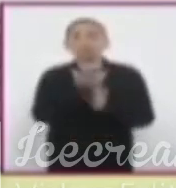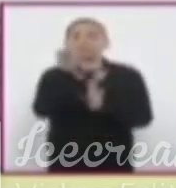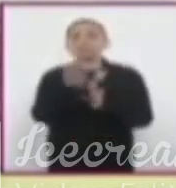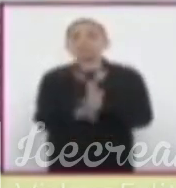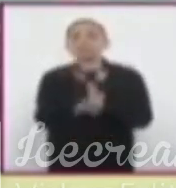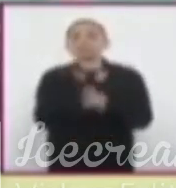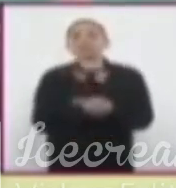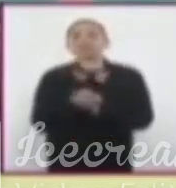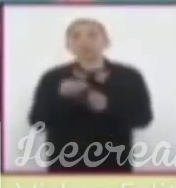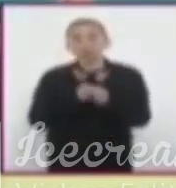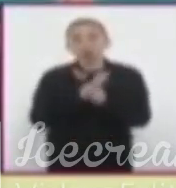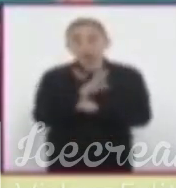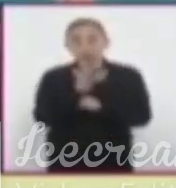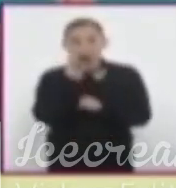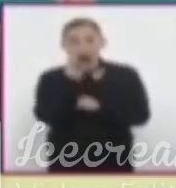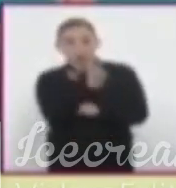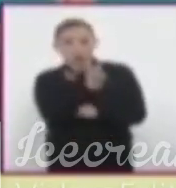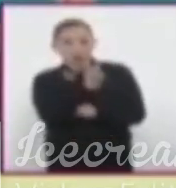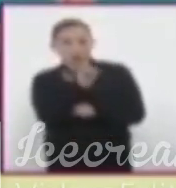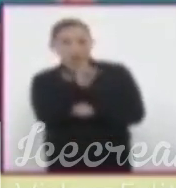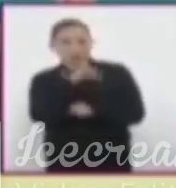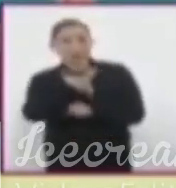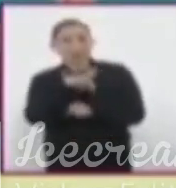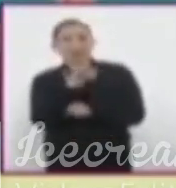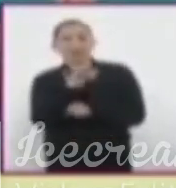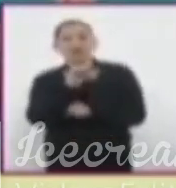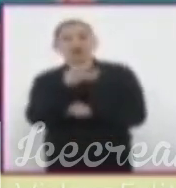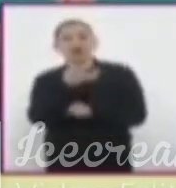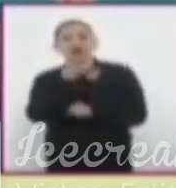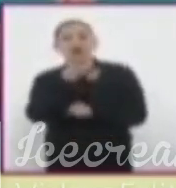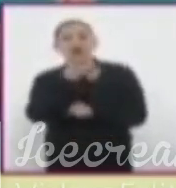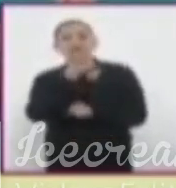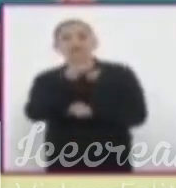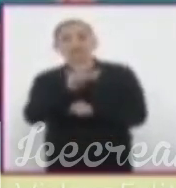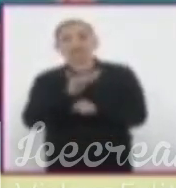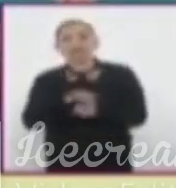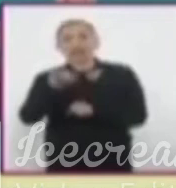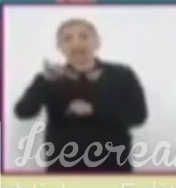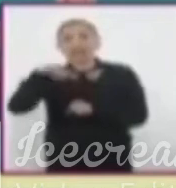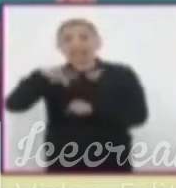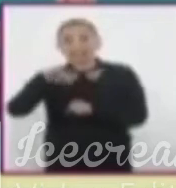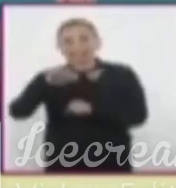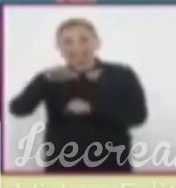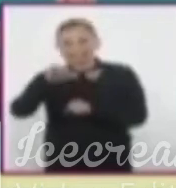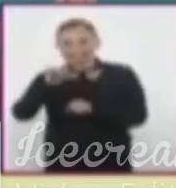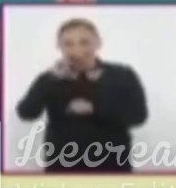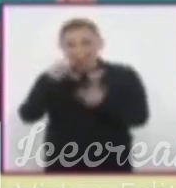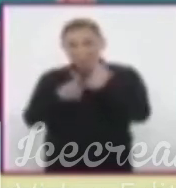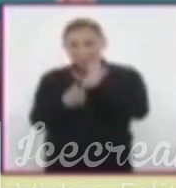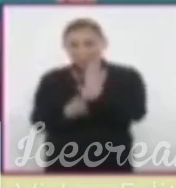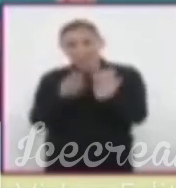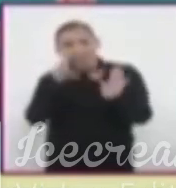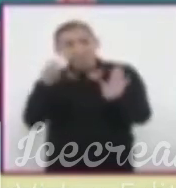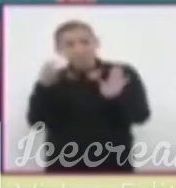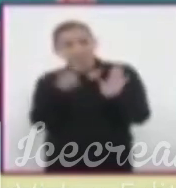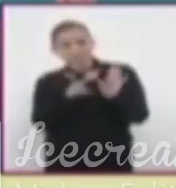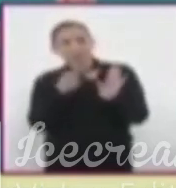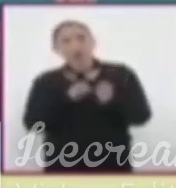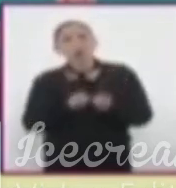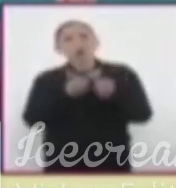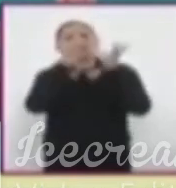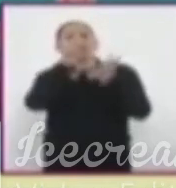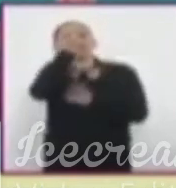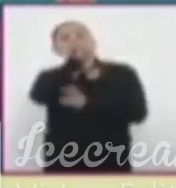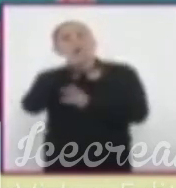ejemplo, los datos de esta infografía proporcionada por el Instituto Nacional de Lenguas Indígenas nos muestra cuántas de ellas